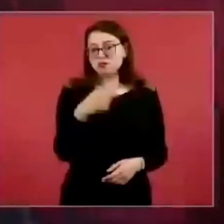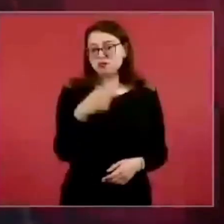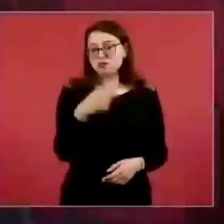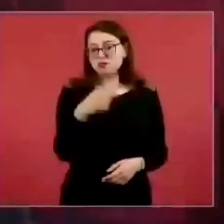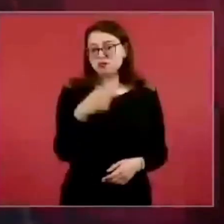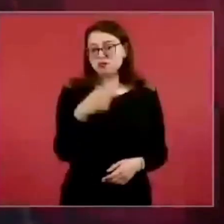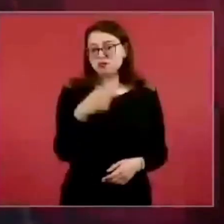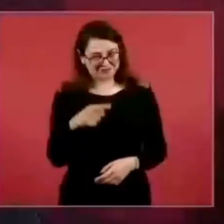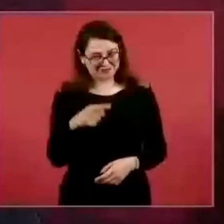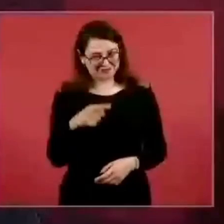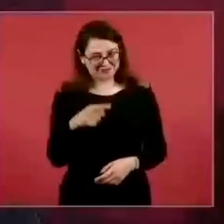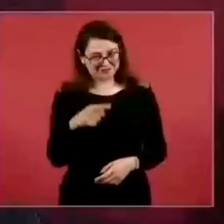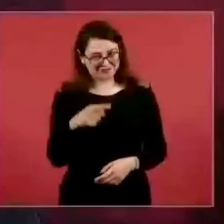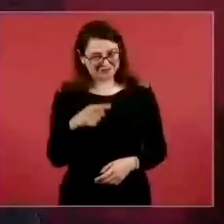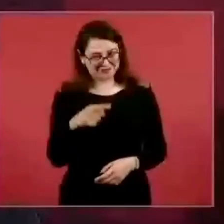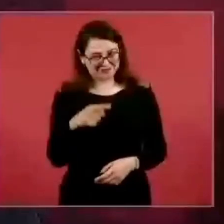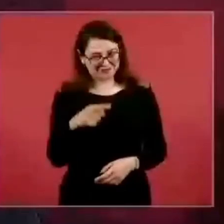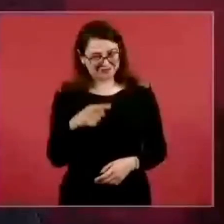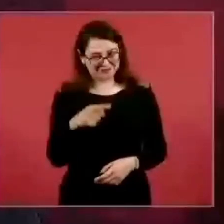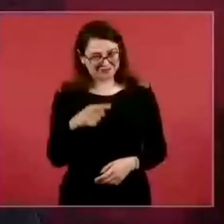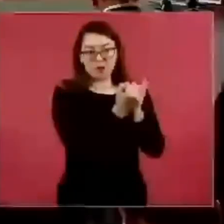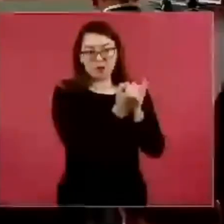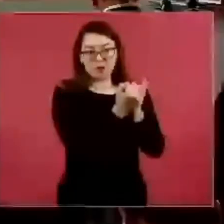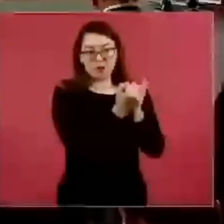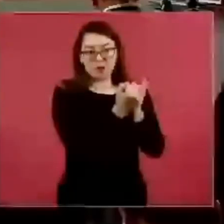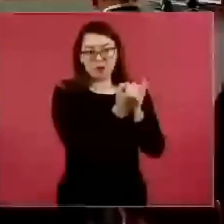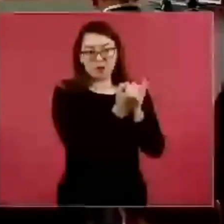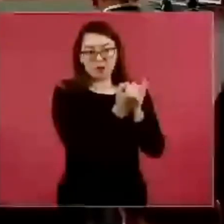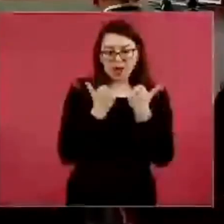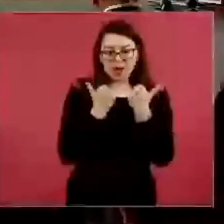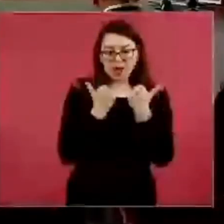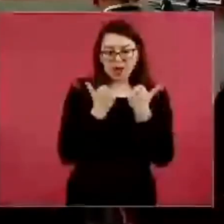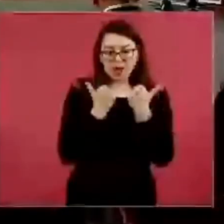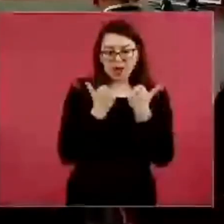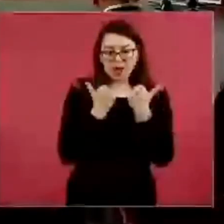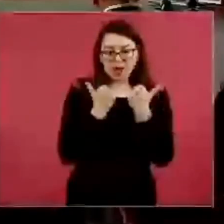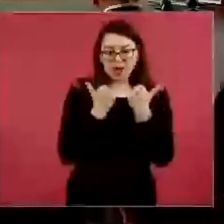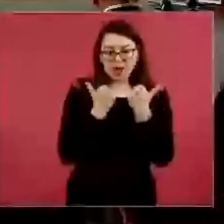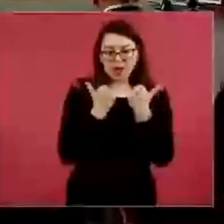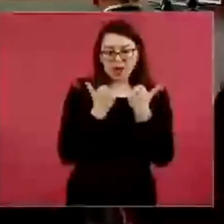¿Cómo es? ¿Quiere repetirlo, por favor? En México